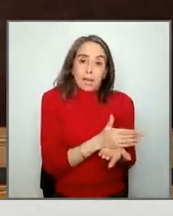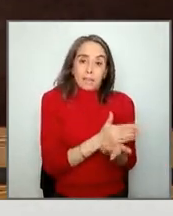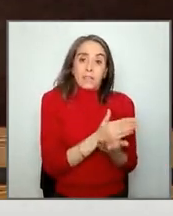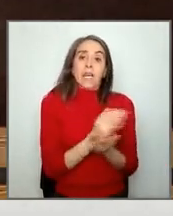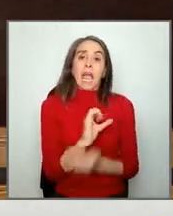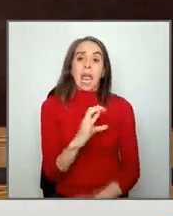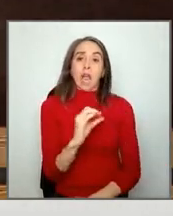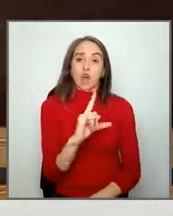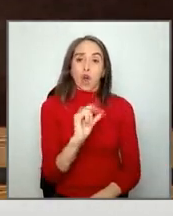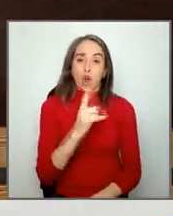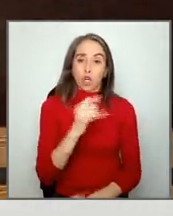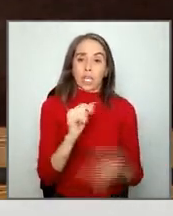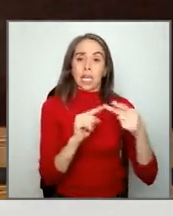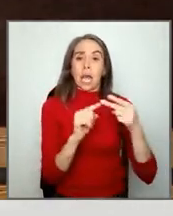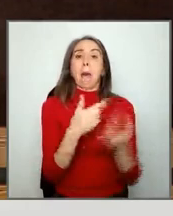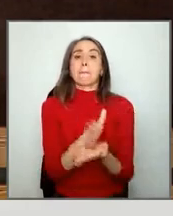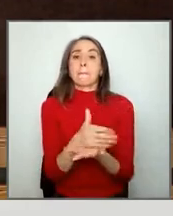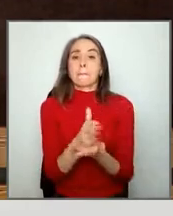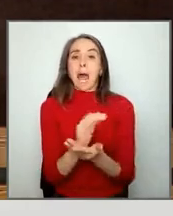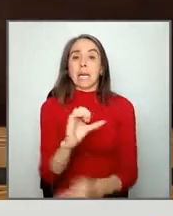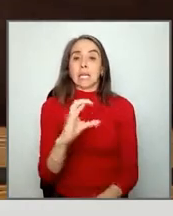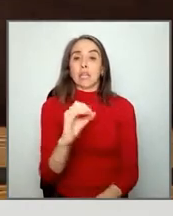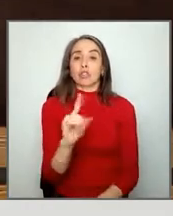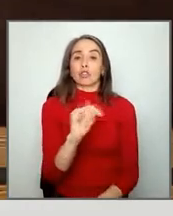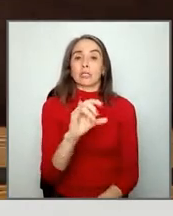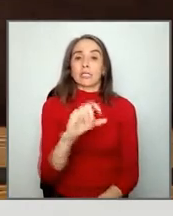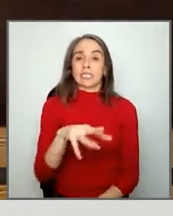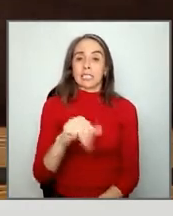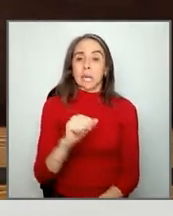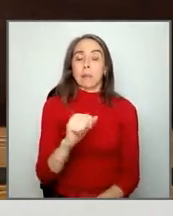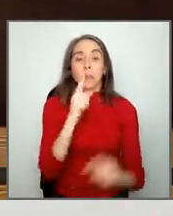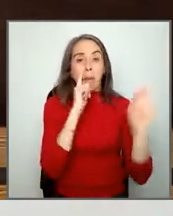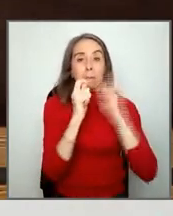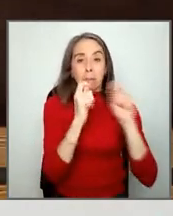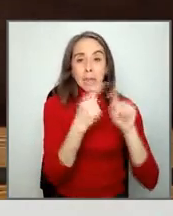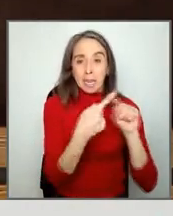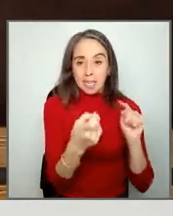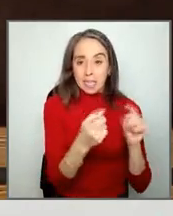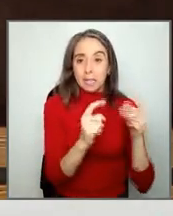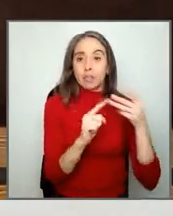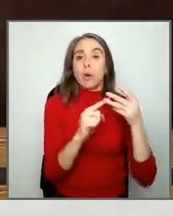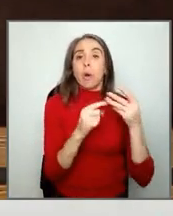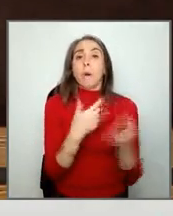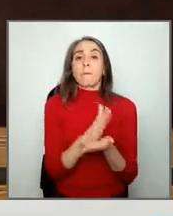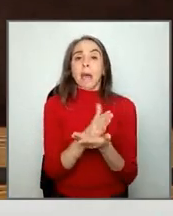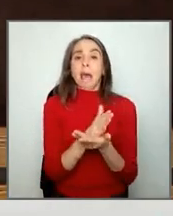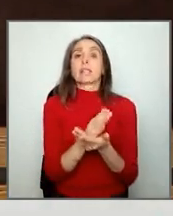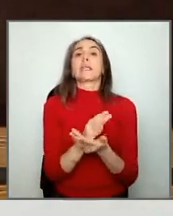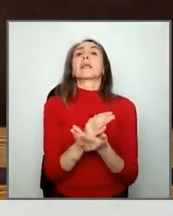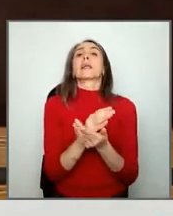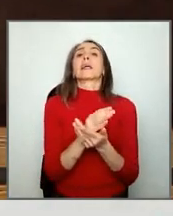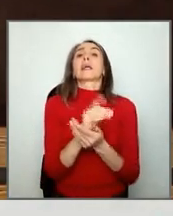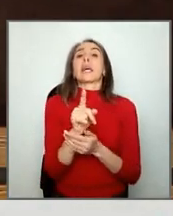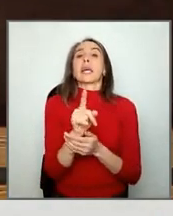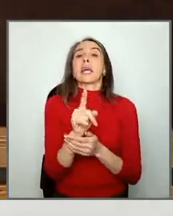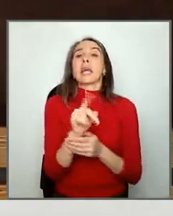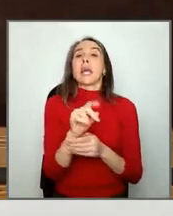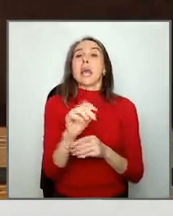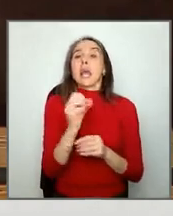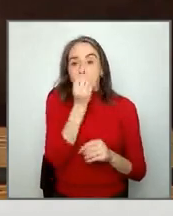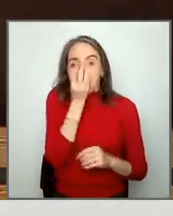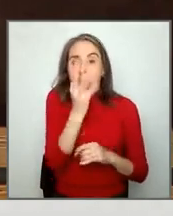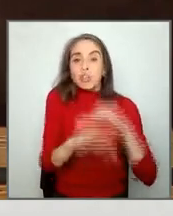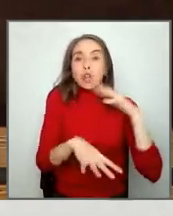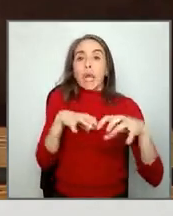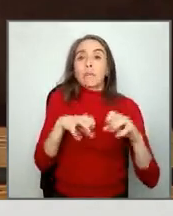planes para ecosistemas amenazados planes de especies exóticas invasoras este instrumento es muy relevante